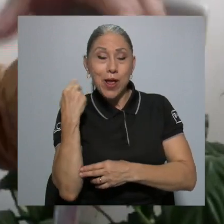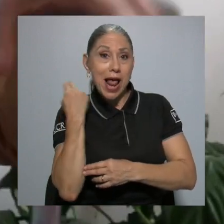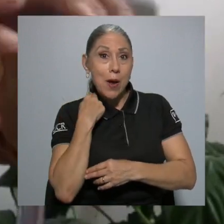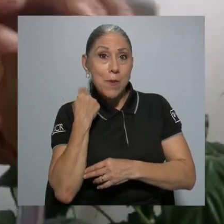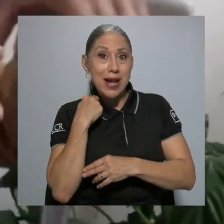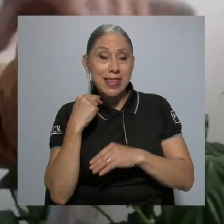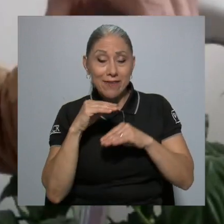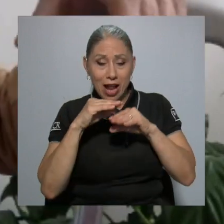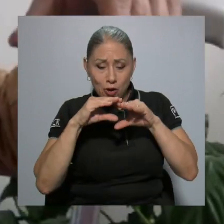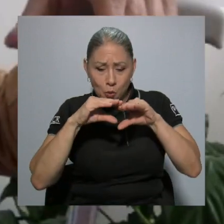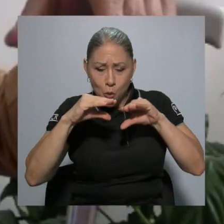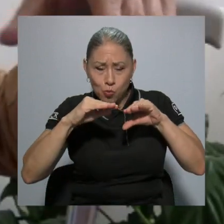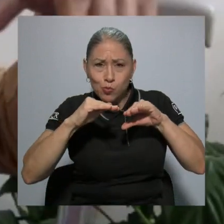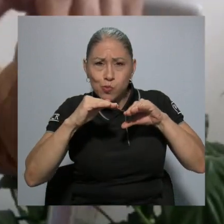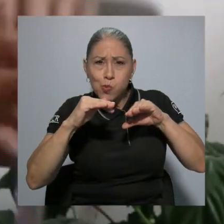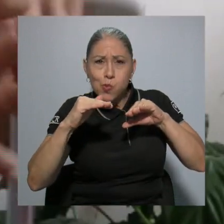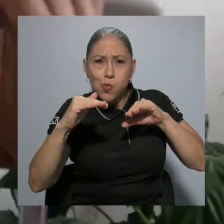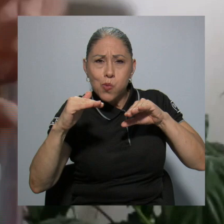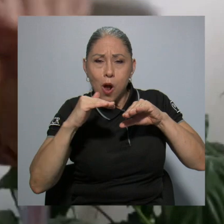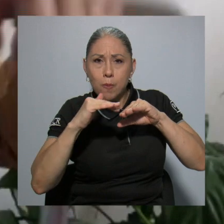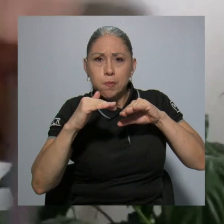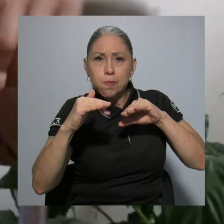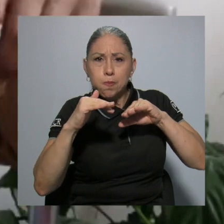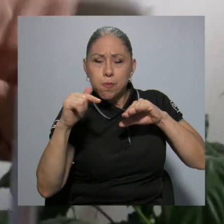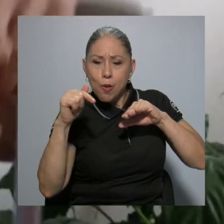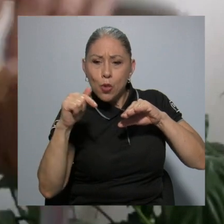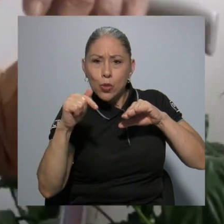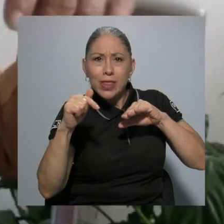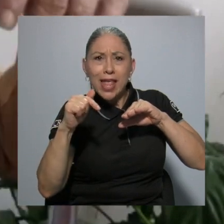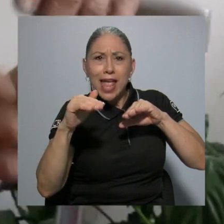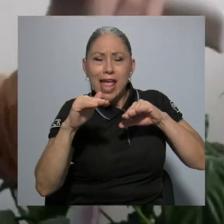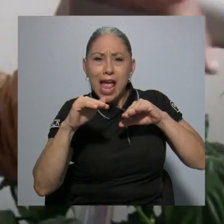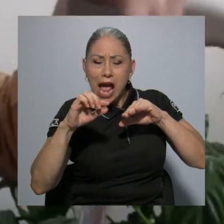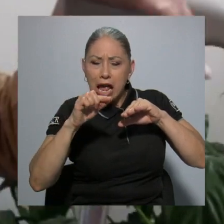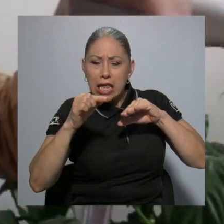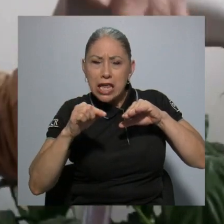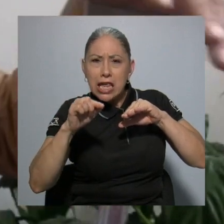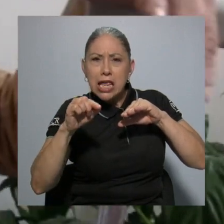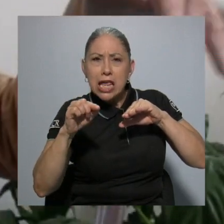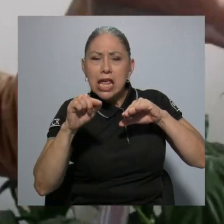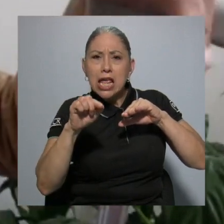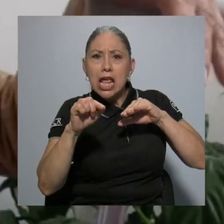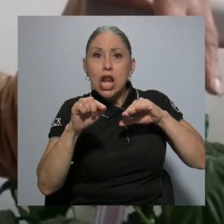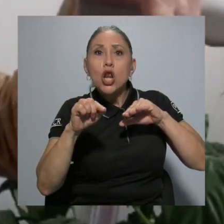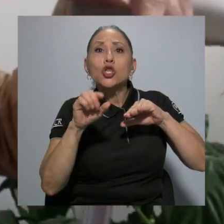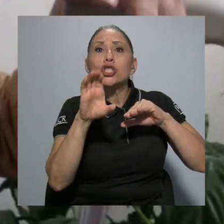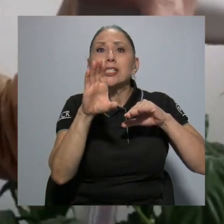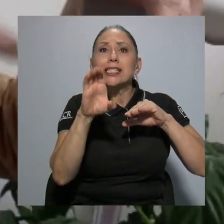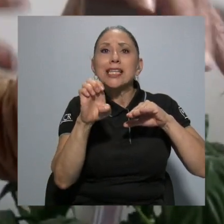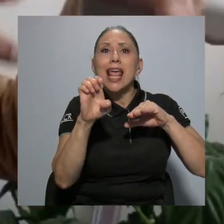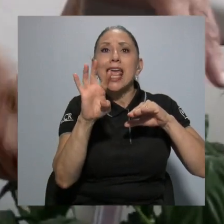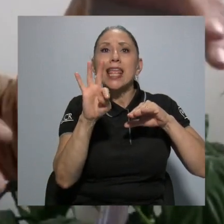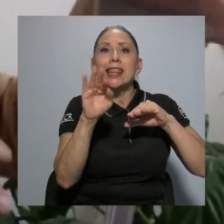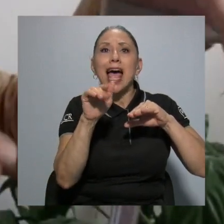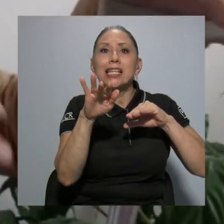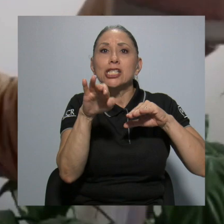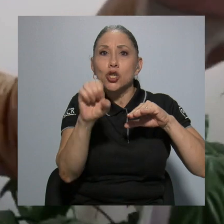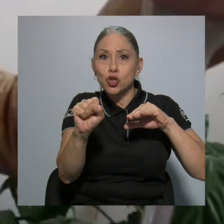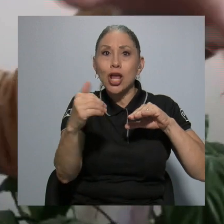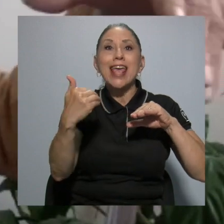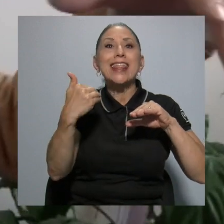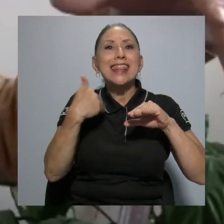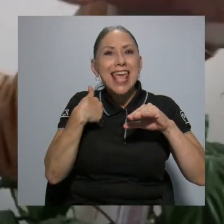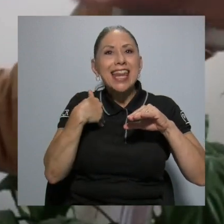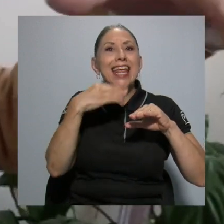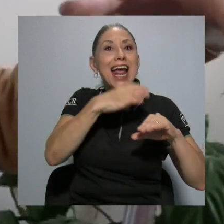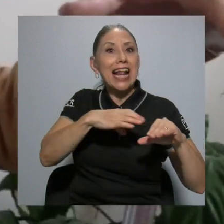vértebra donde se adhieren los discos intervertebrales, los cetáceos tienen un patrón bien conocido,